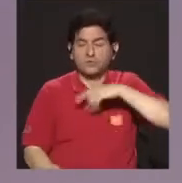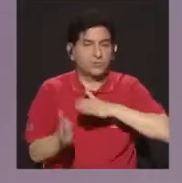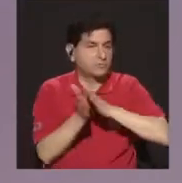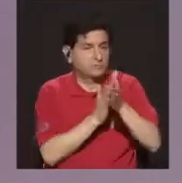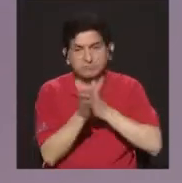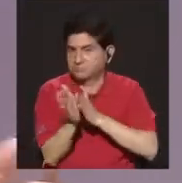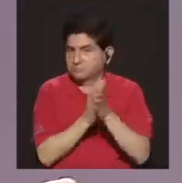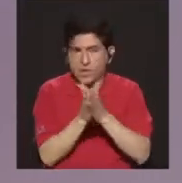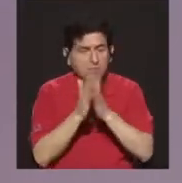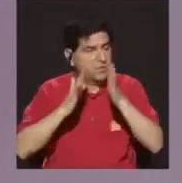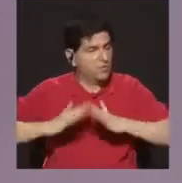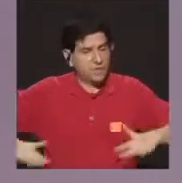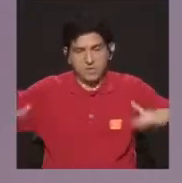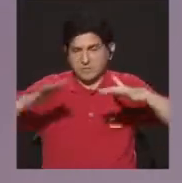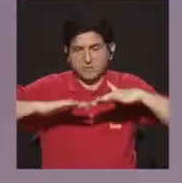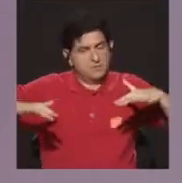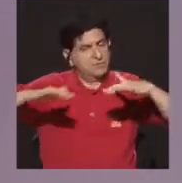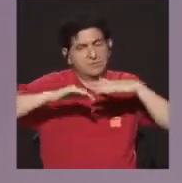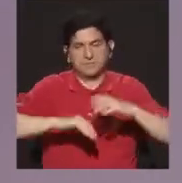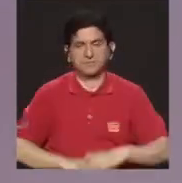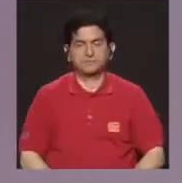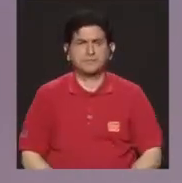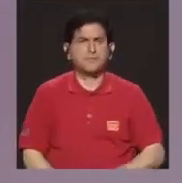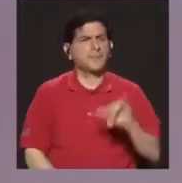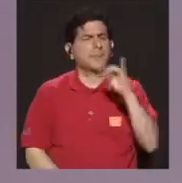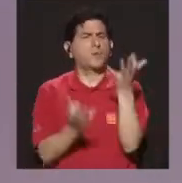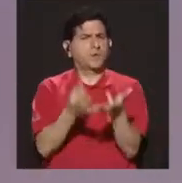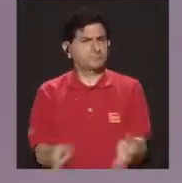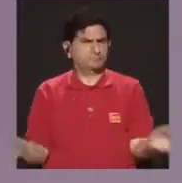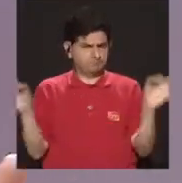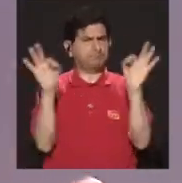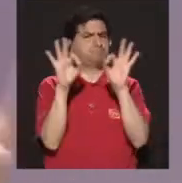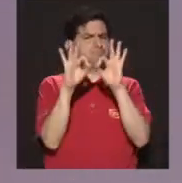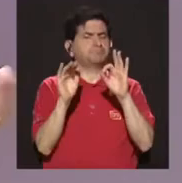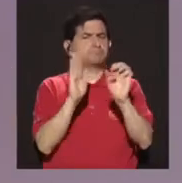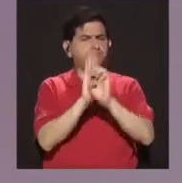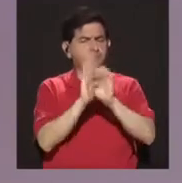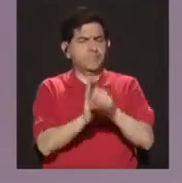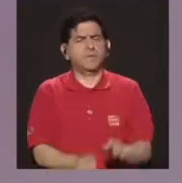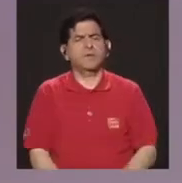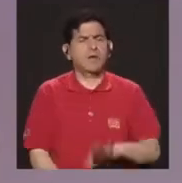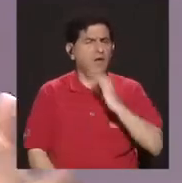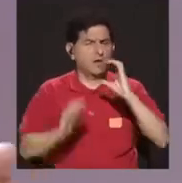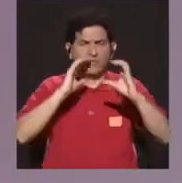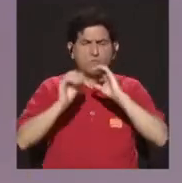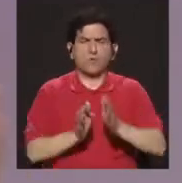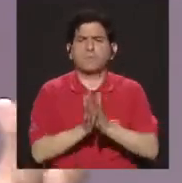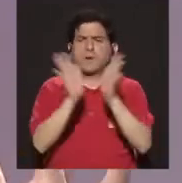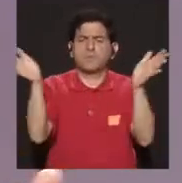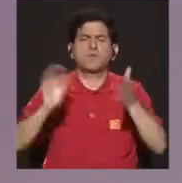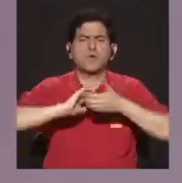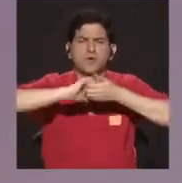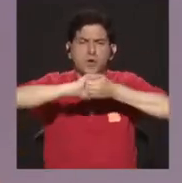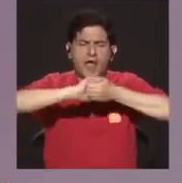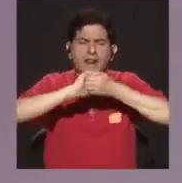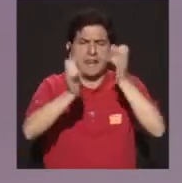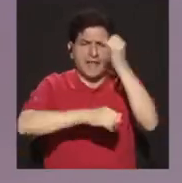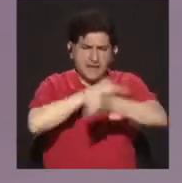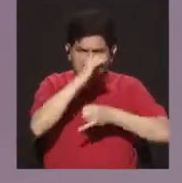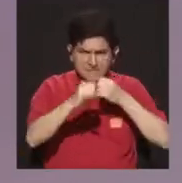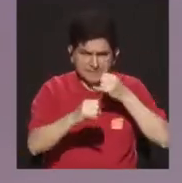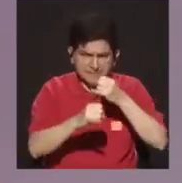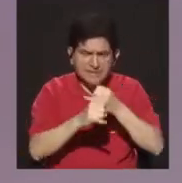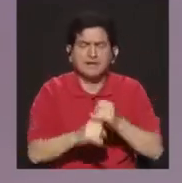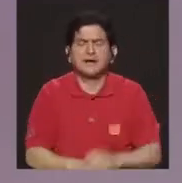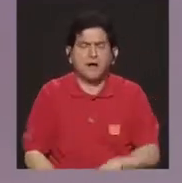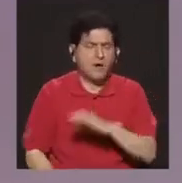ese espacio que se va a habilitar también importante señalar por ejemplo en los medios públicos podrían empezar a crear alguien son muy interesantes educativas